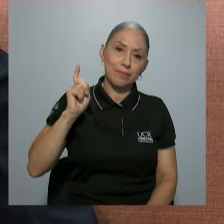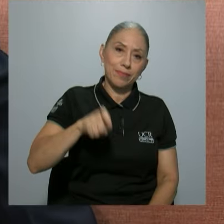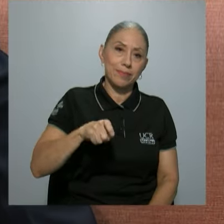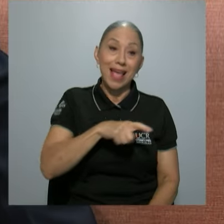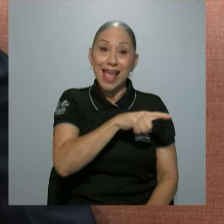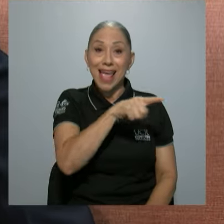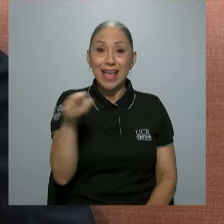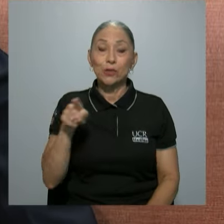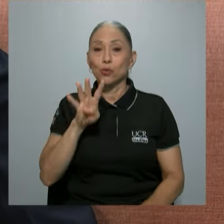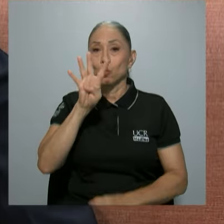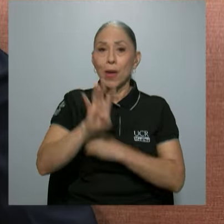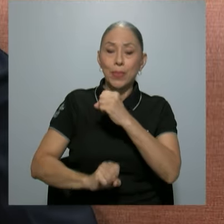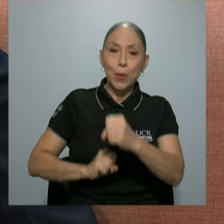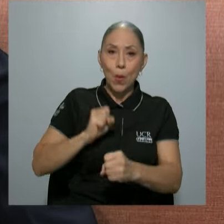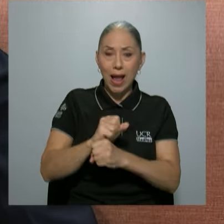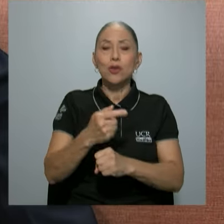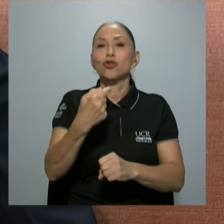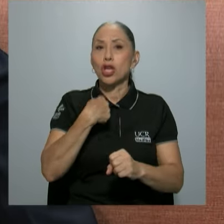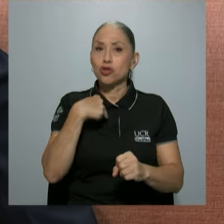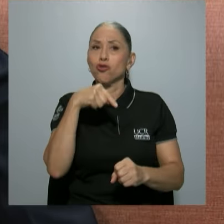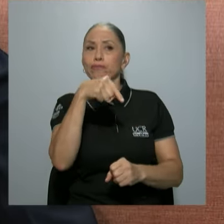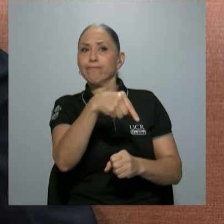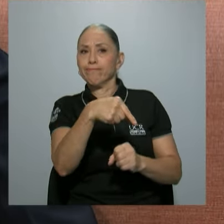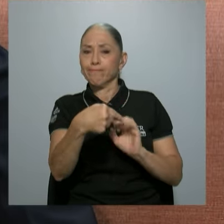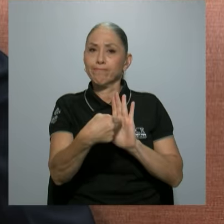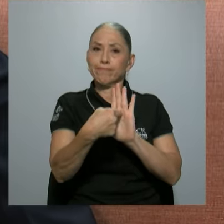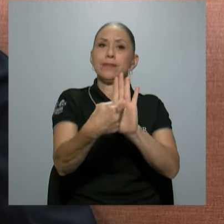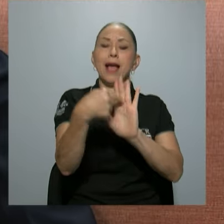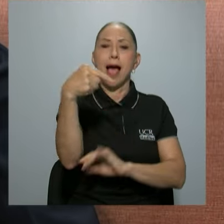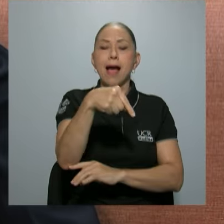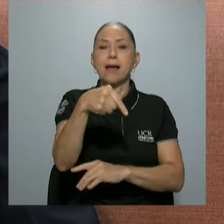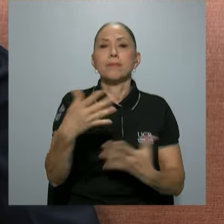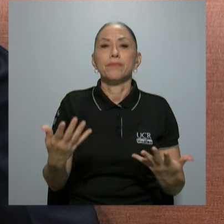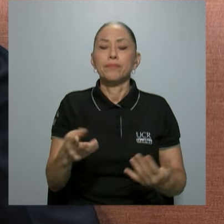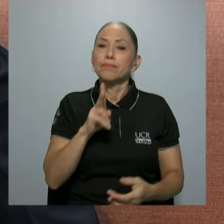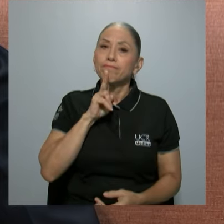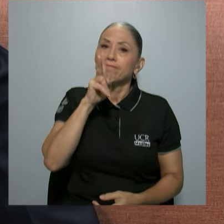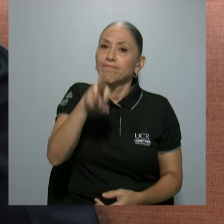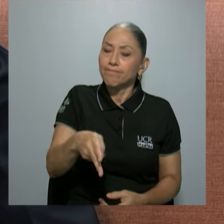años que yo protagonicé ahí, y bueno, realmente fui una